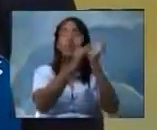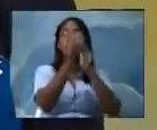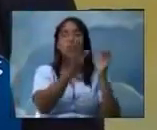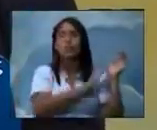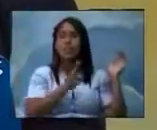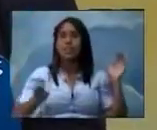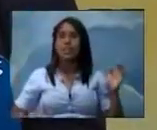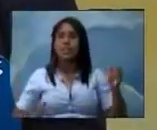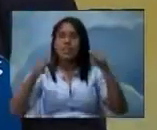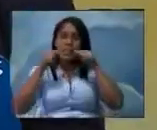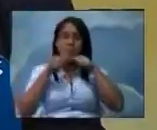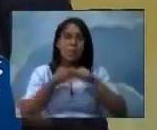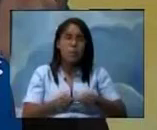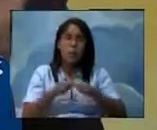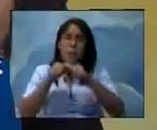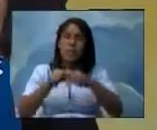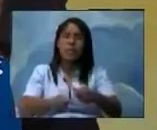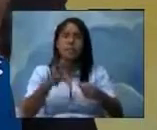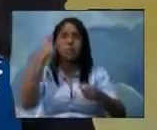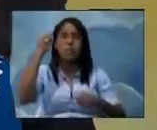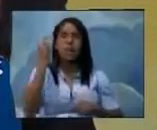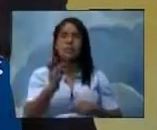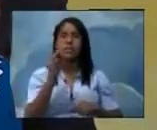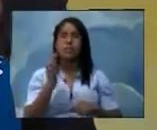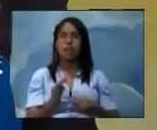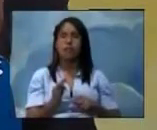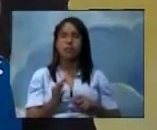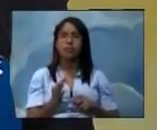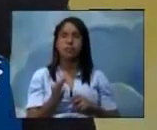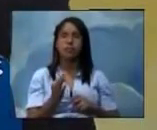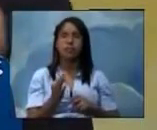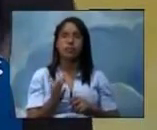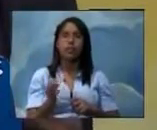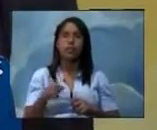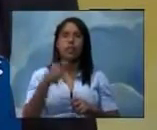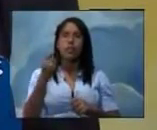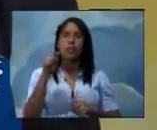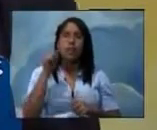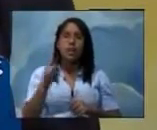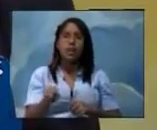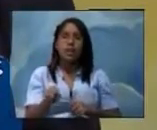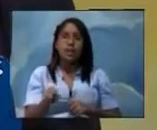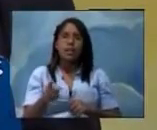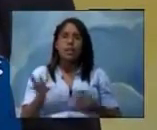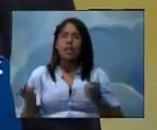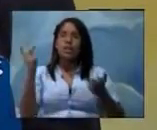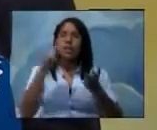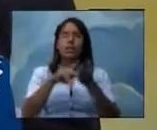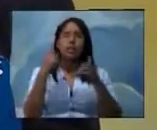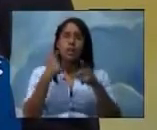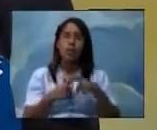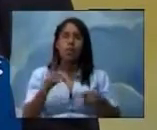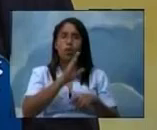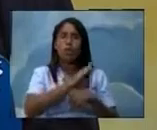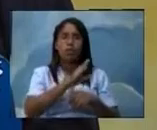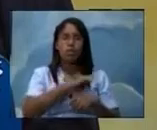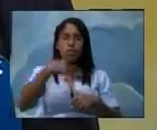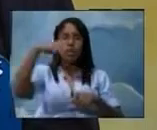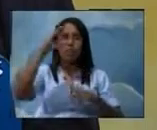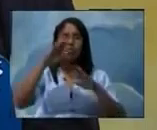Cristo permanecerá para siempre. Después de ti se levantará otro